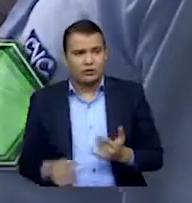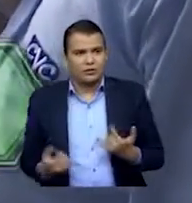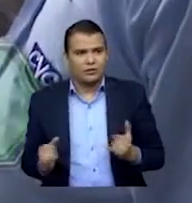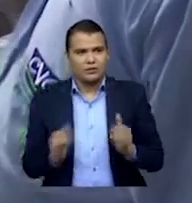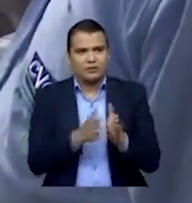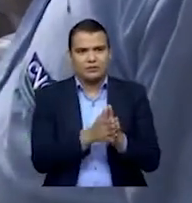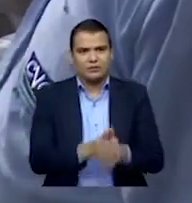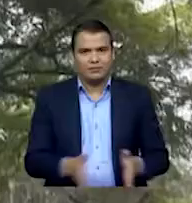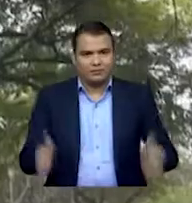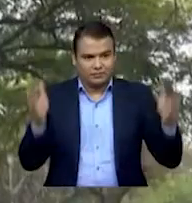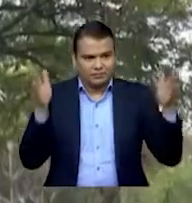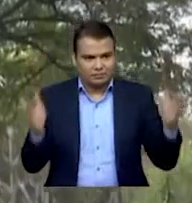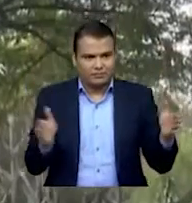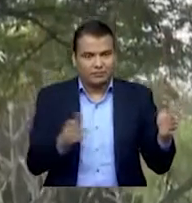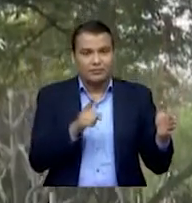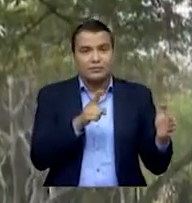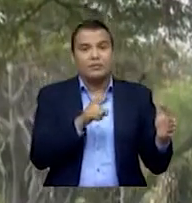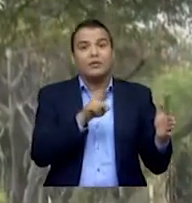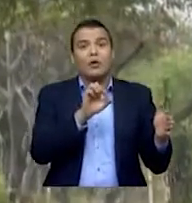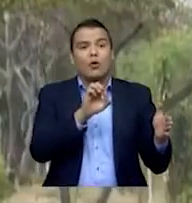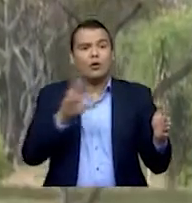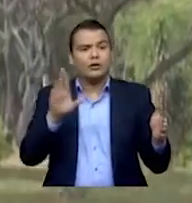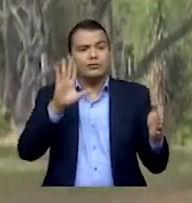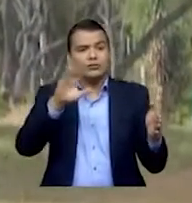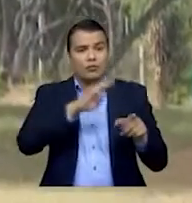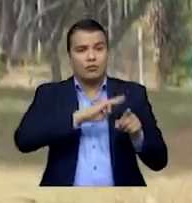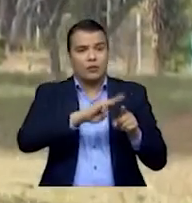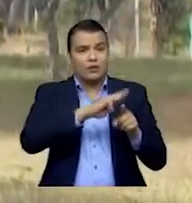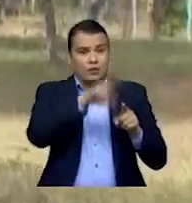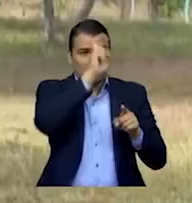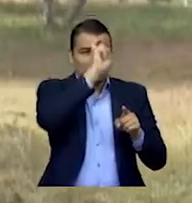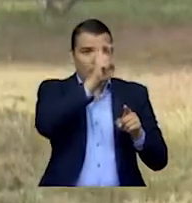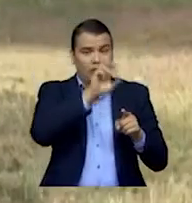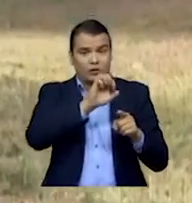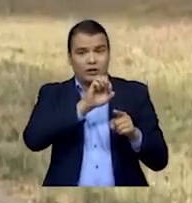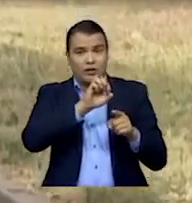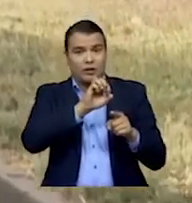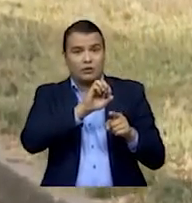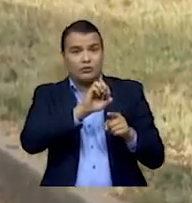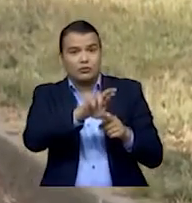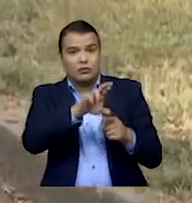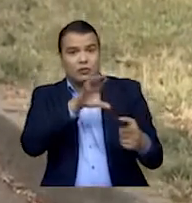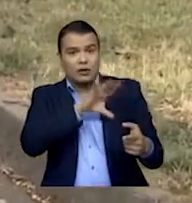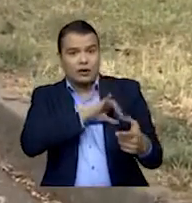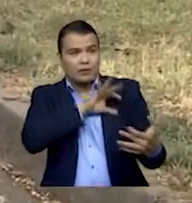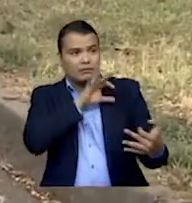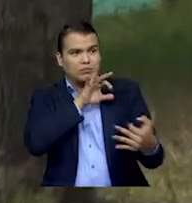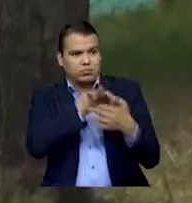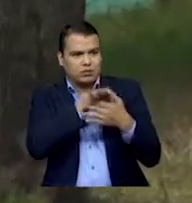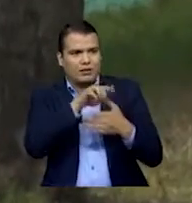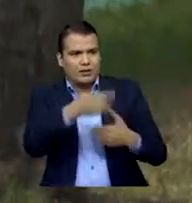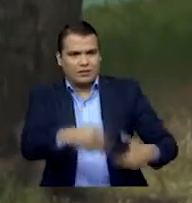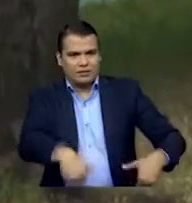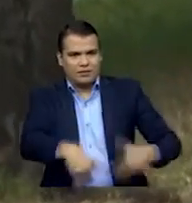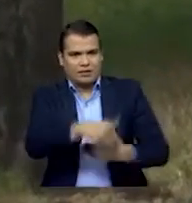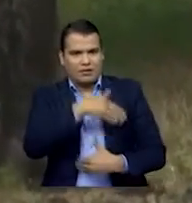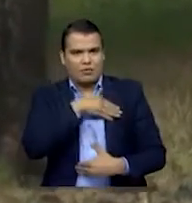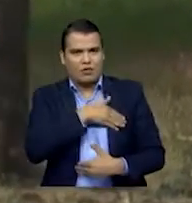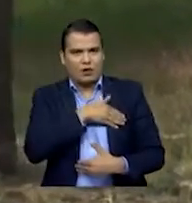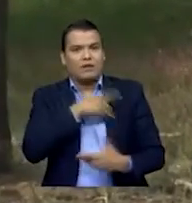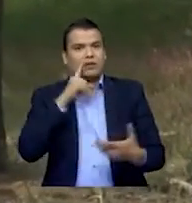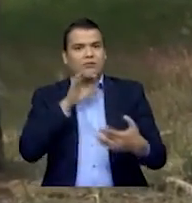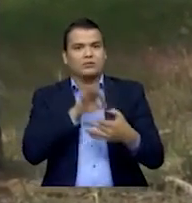oriental del mío que conectará el norte con el sur de cali a través de la autopista simón bolívar la visita de control y vigilancia